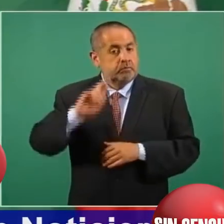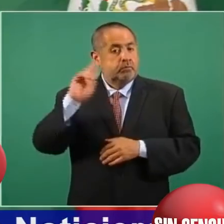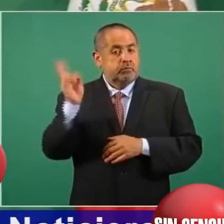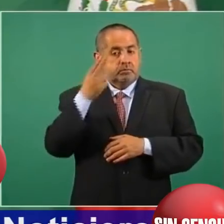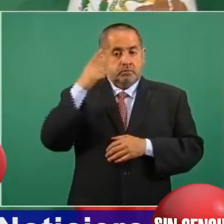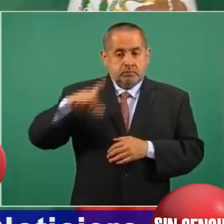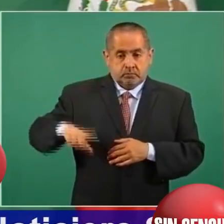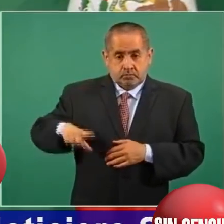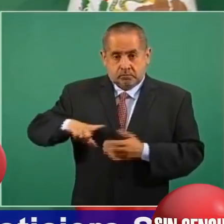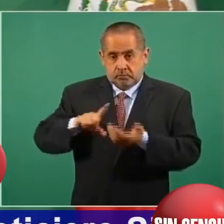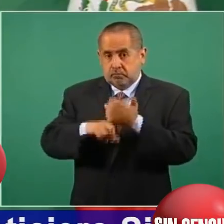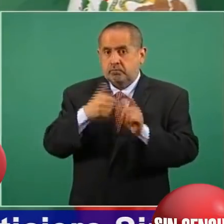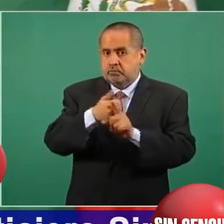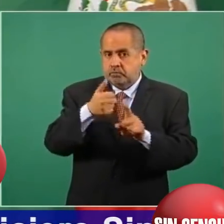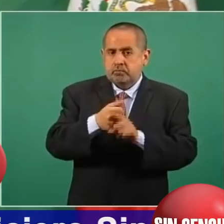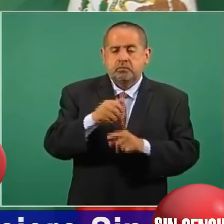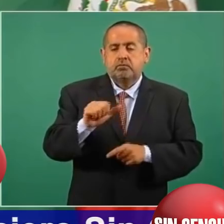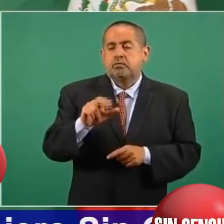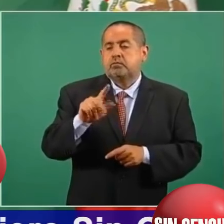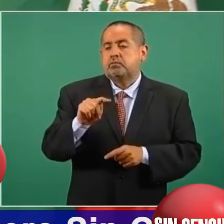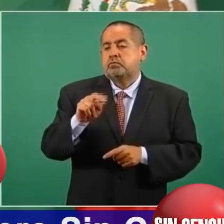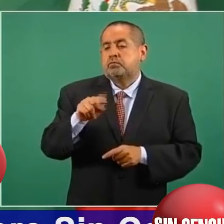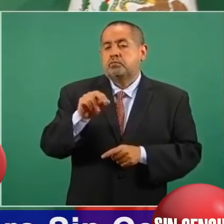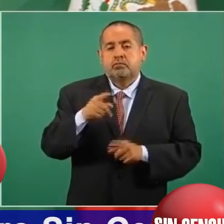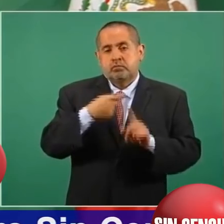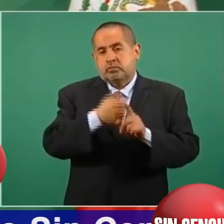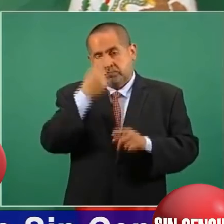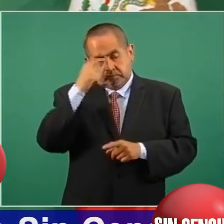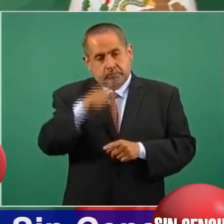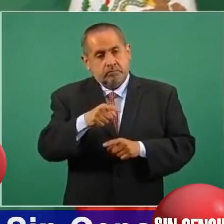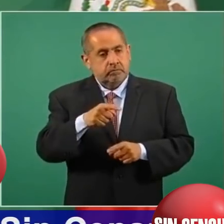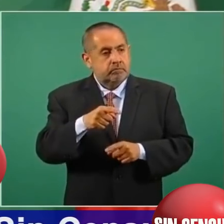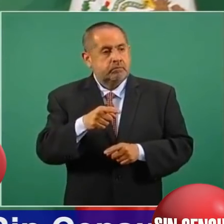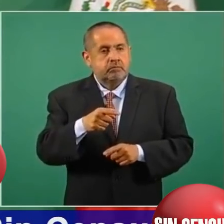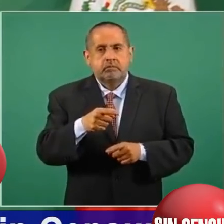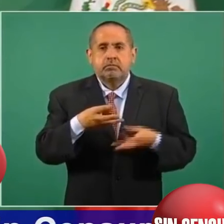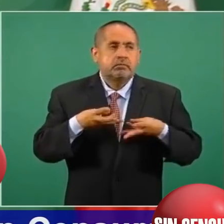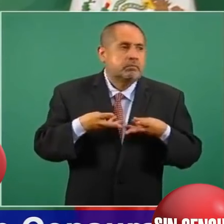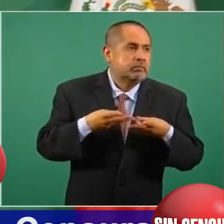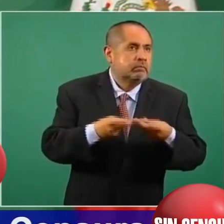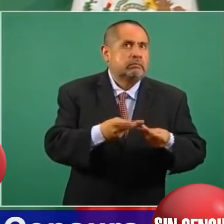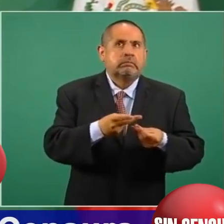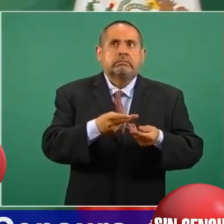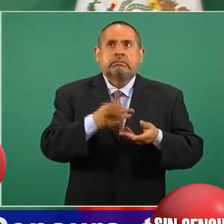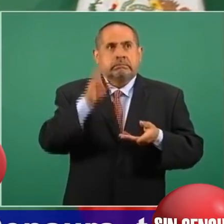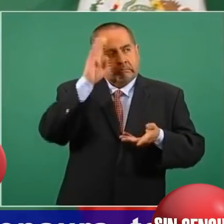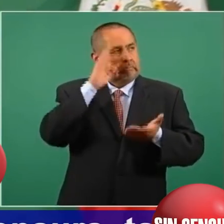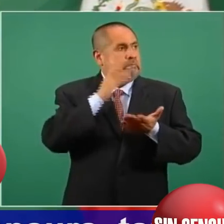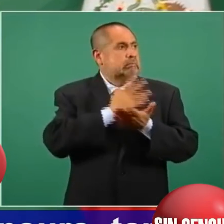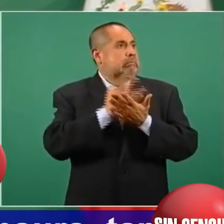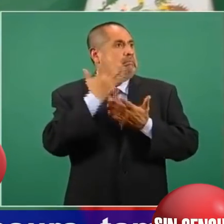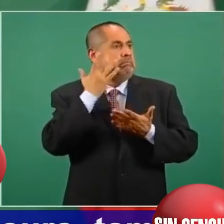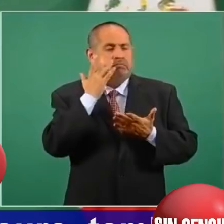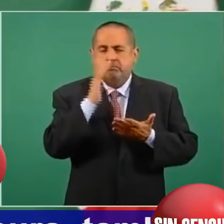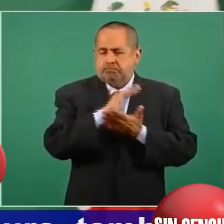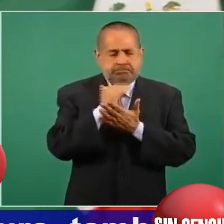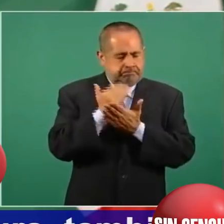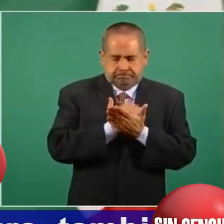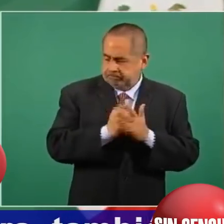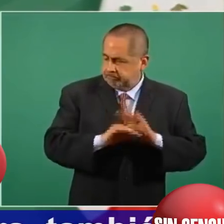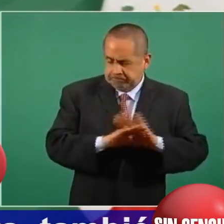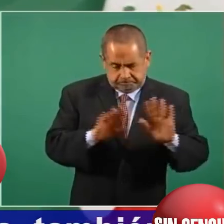públicas, que son autónomas, para reducir gastos superfluos. Todo lo que